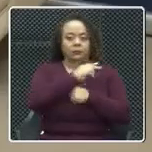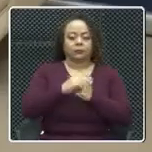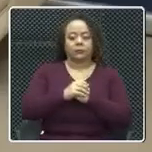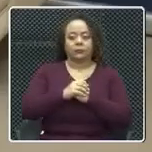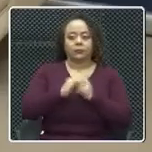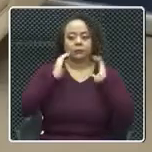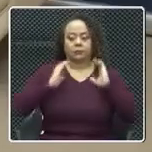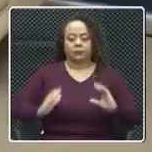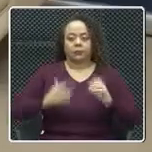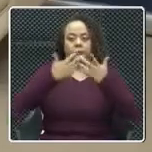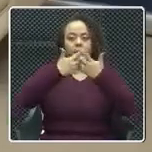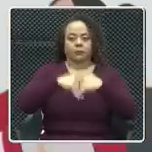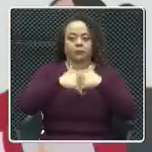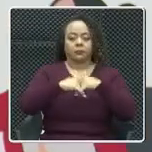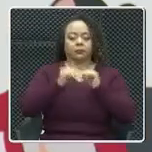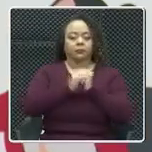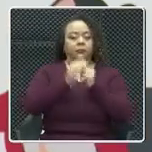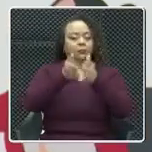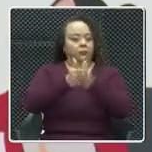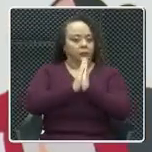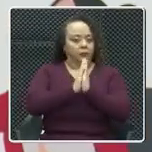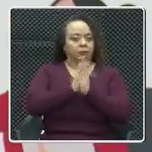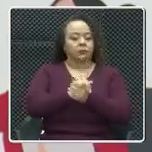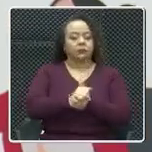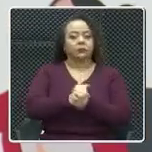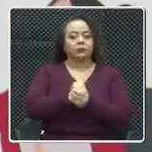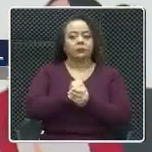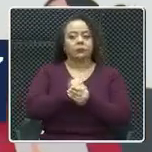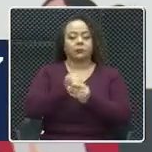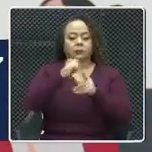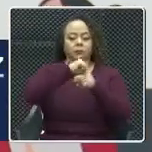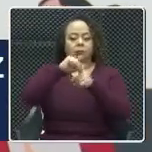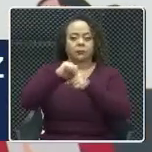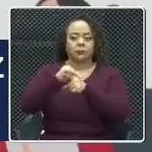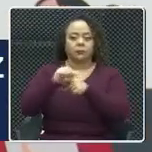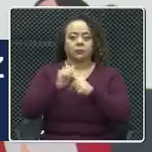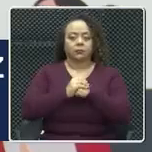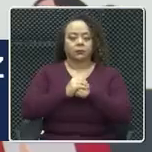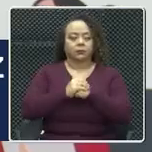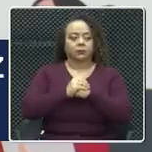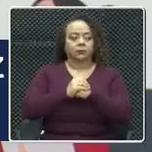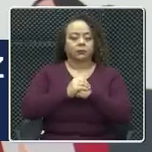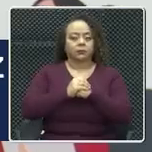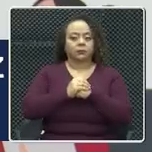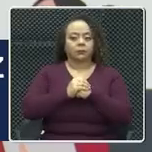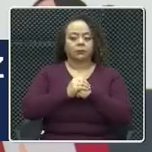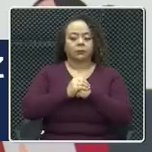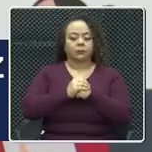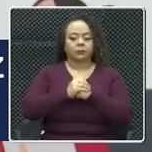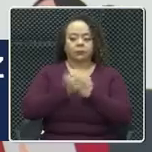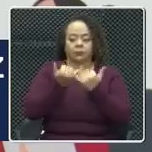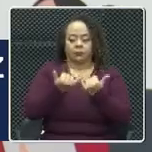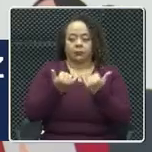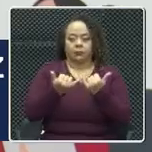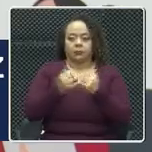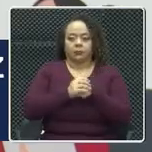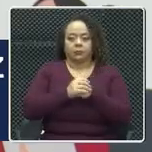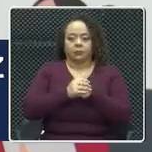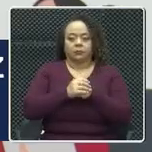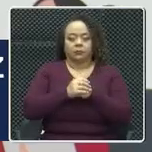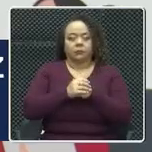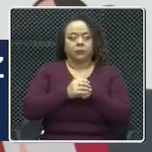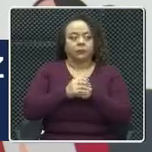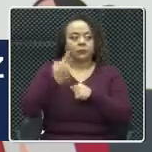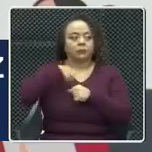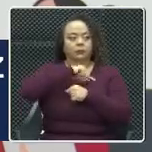al cliente corporativo que nos ha solicitado las capacitaciones. Entre todo, ahorita lo